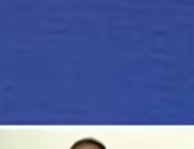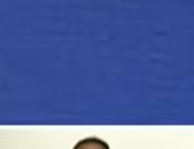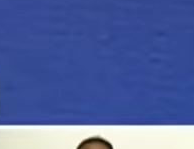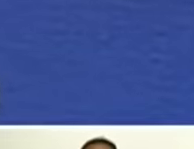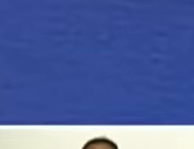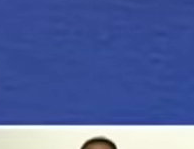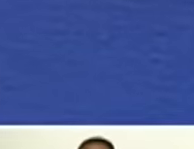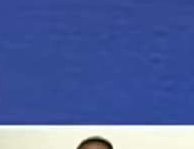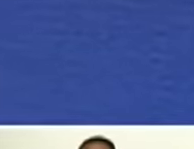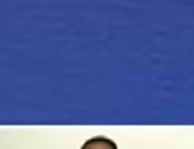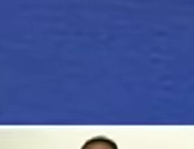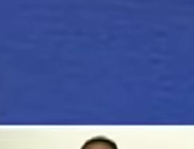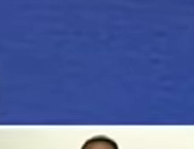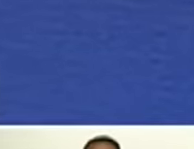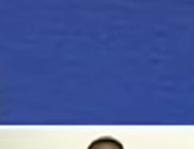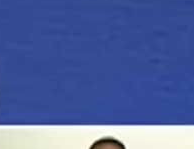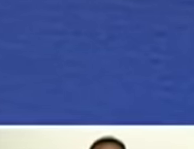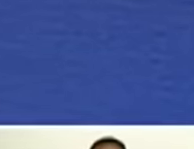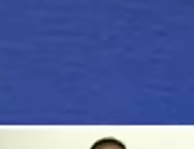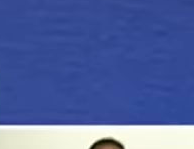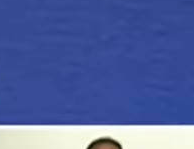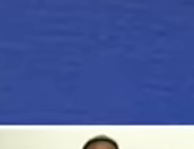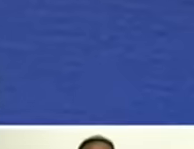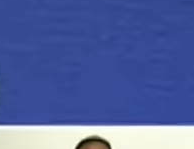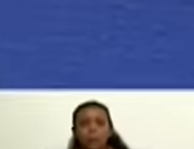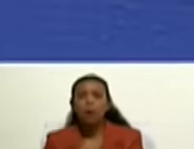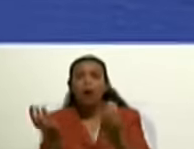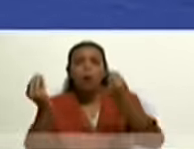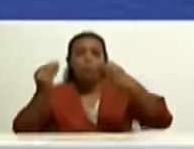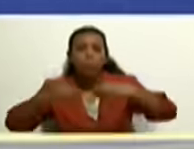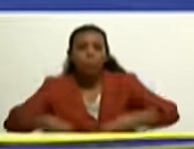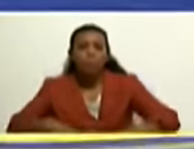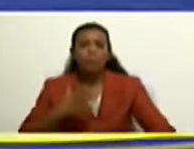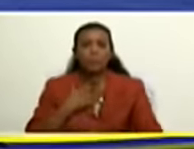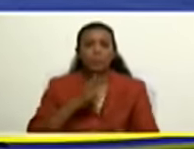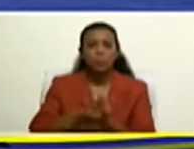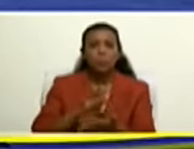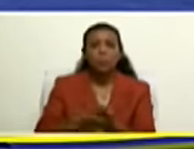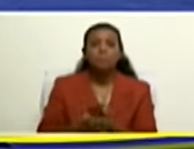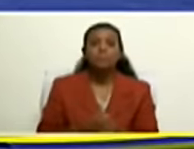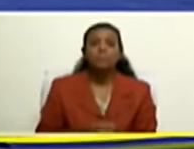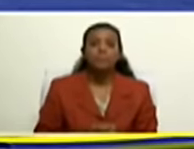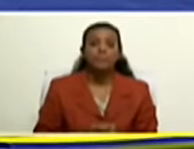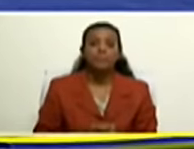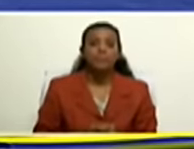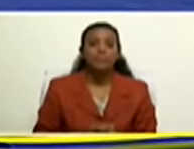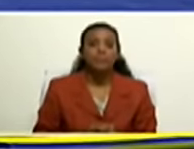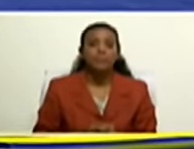funcionó como mecanismo pacífico de negociación, de reclamo.